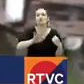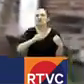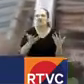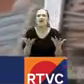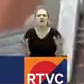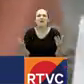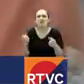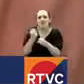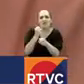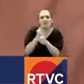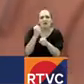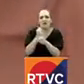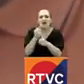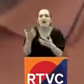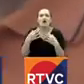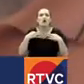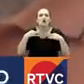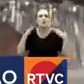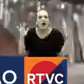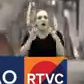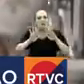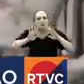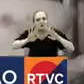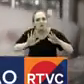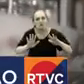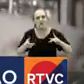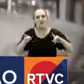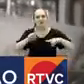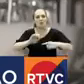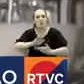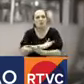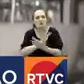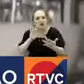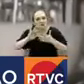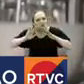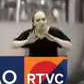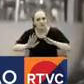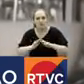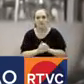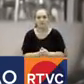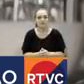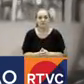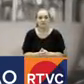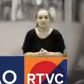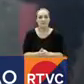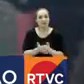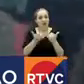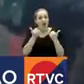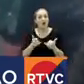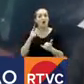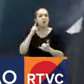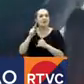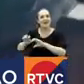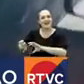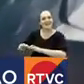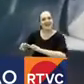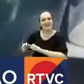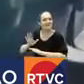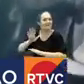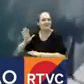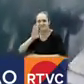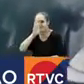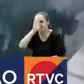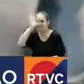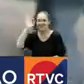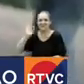como la forma de vestir. Iban recolectando y iban cantando. Y ya hoy en día andan con sus rayecitos. O ya